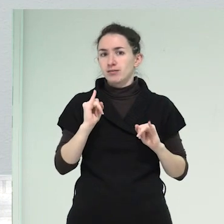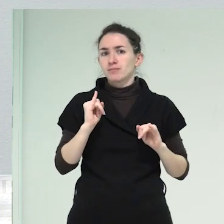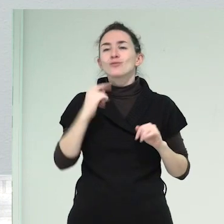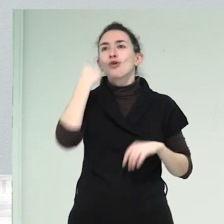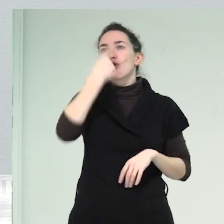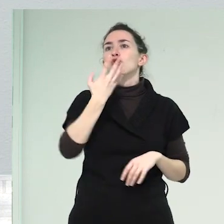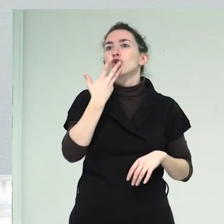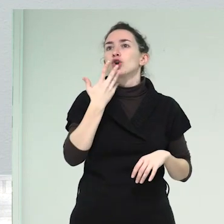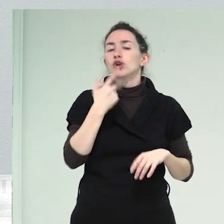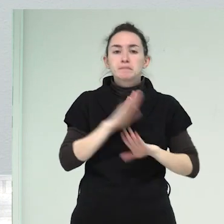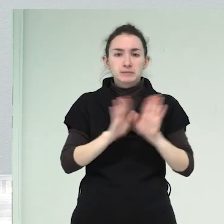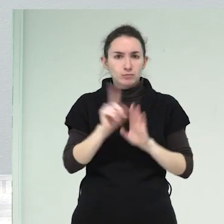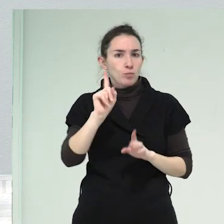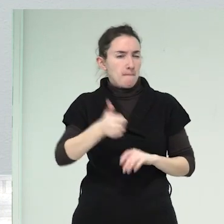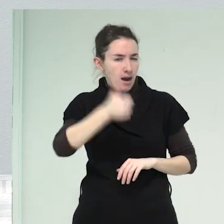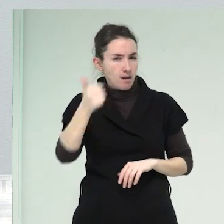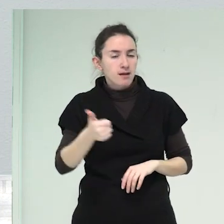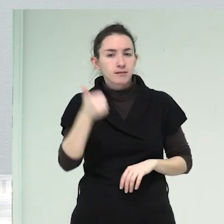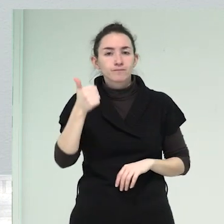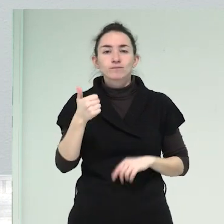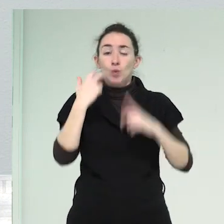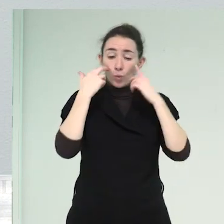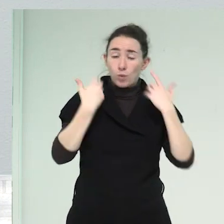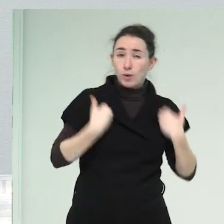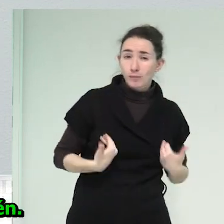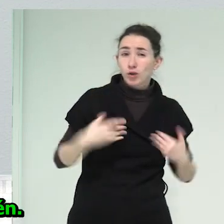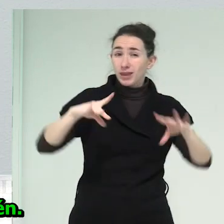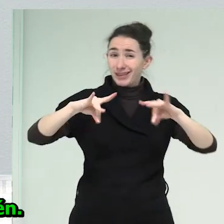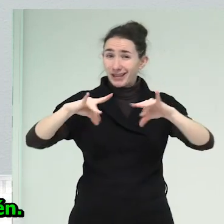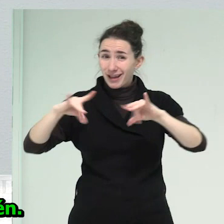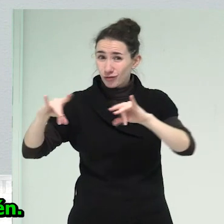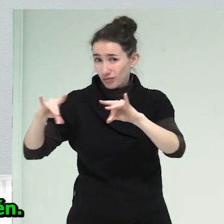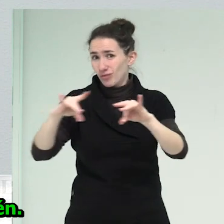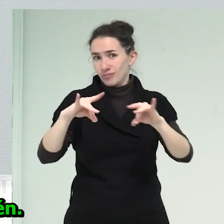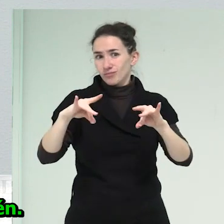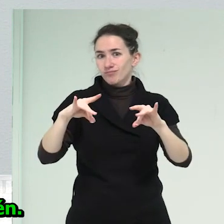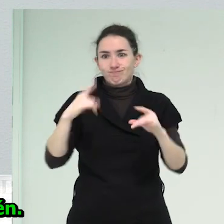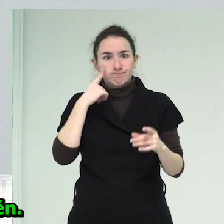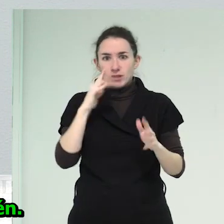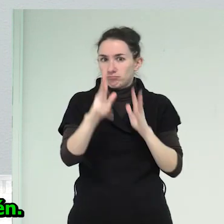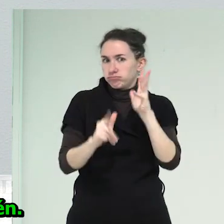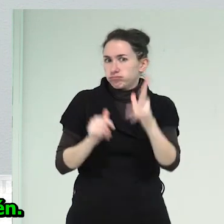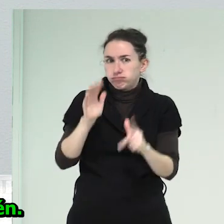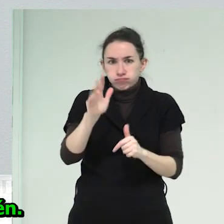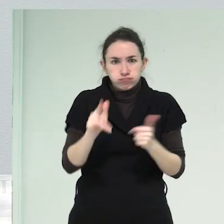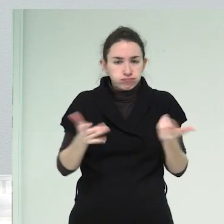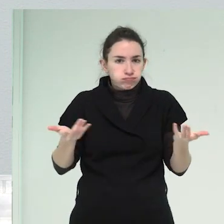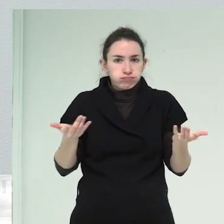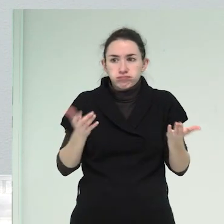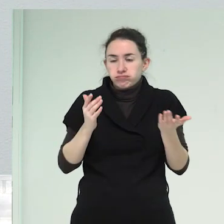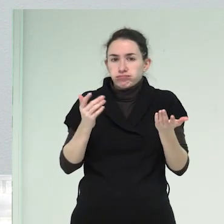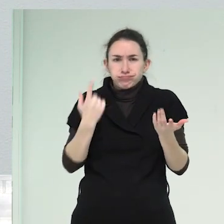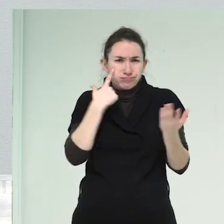de piel. Los cuerpos y los territorios están sometidos al extractivismo en todas sus manifestaciones